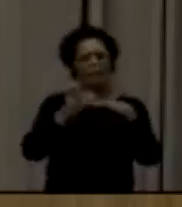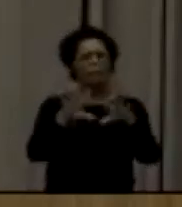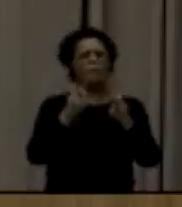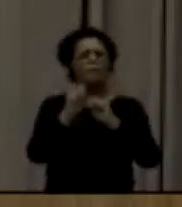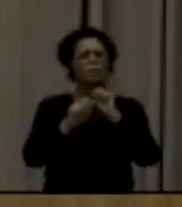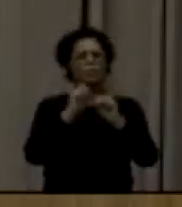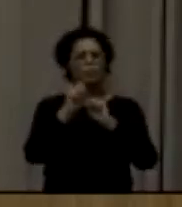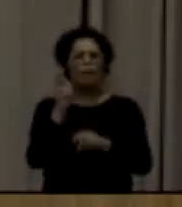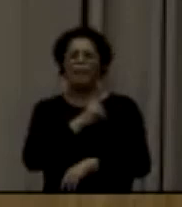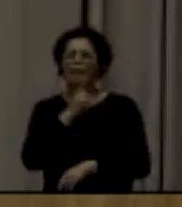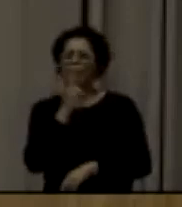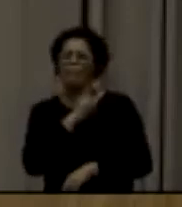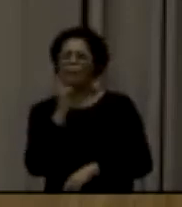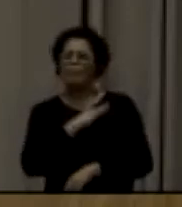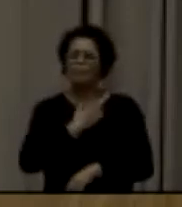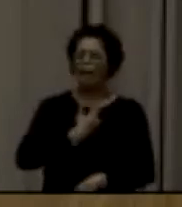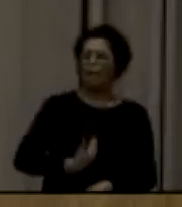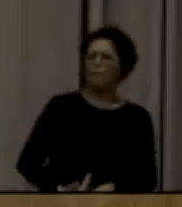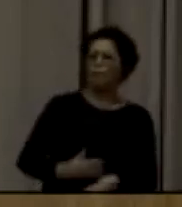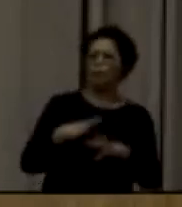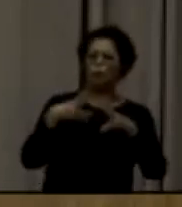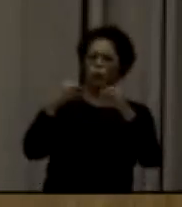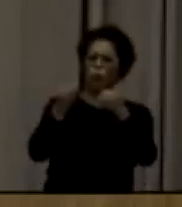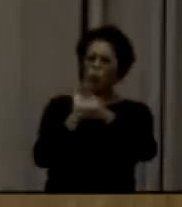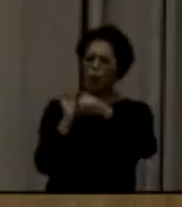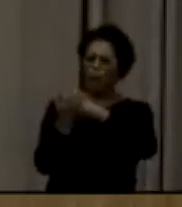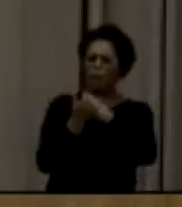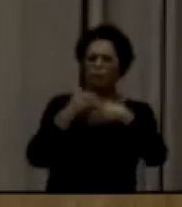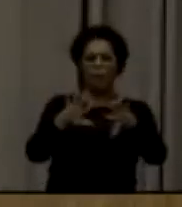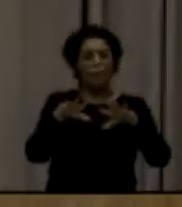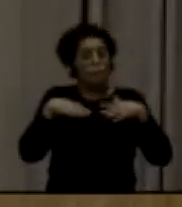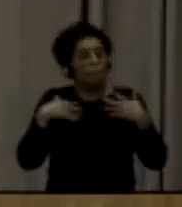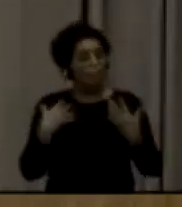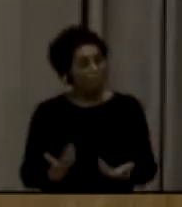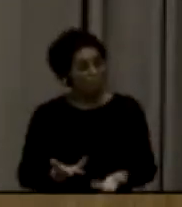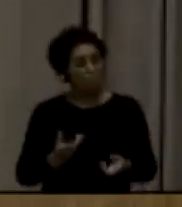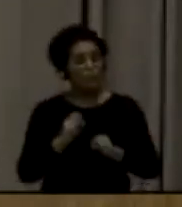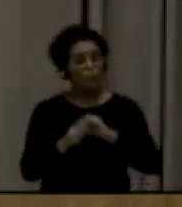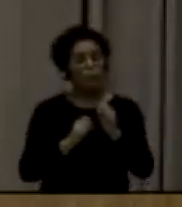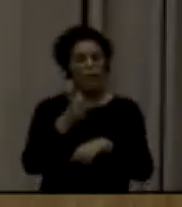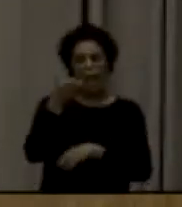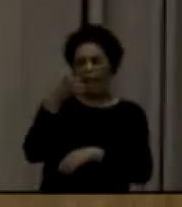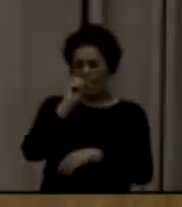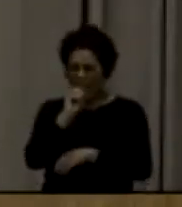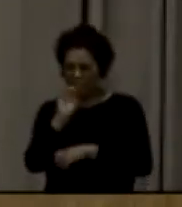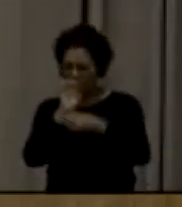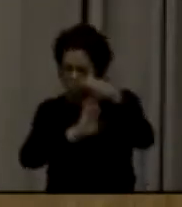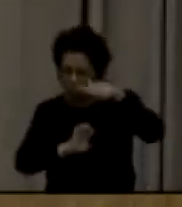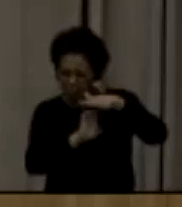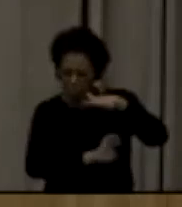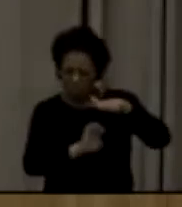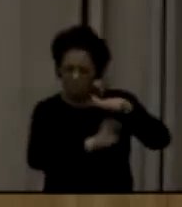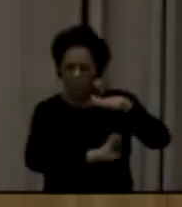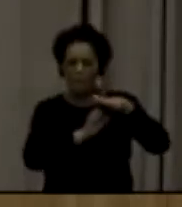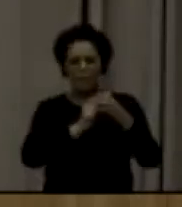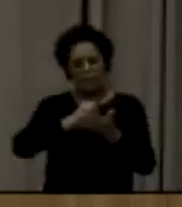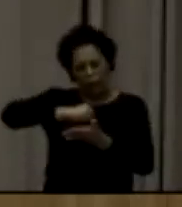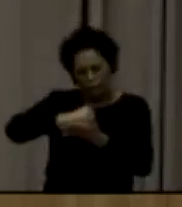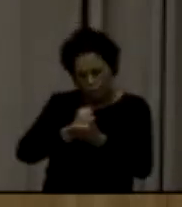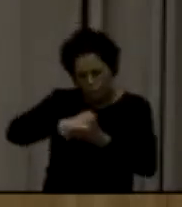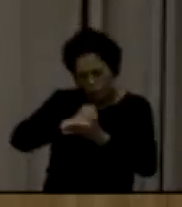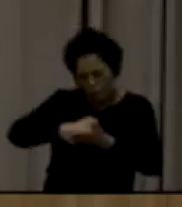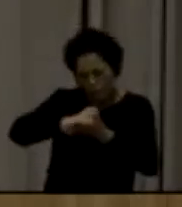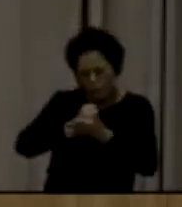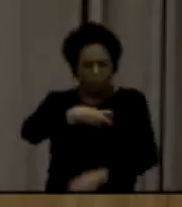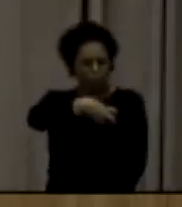pública verdad porque fue pandemia y sin embargo las las diez empresas farmacéuticas de la